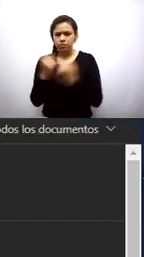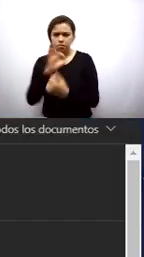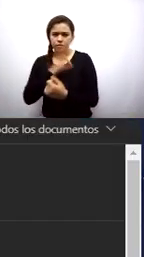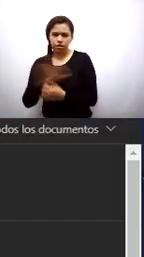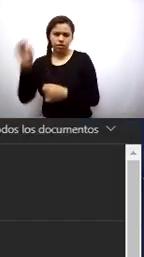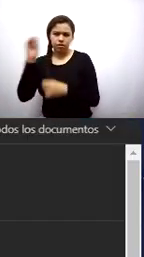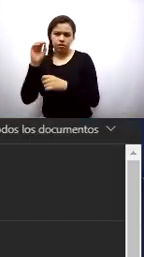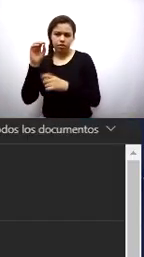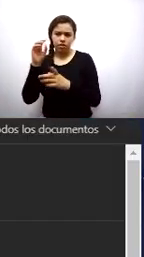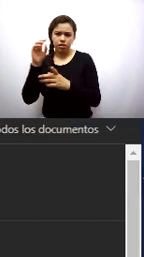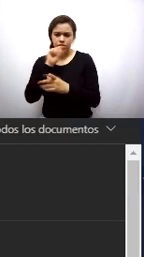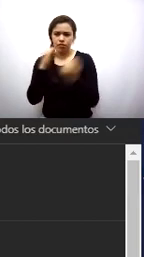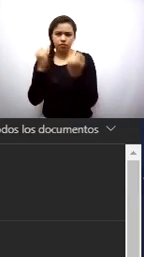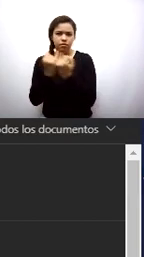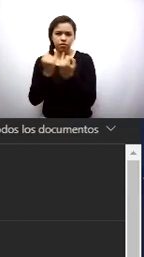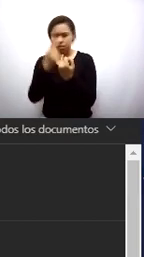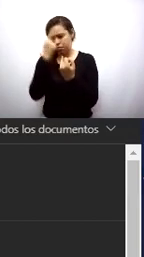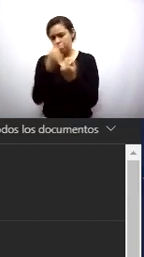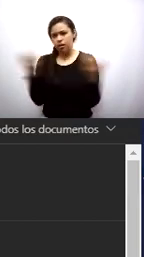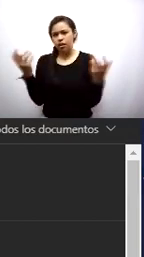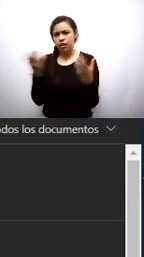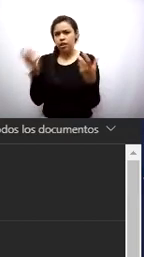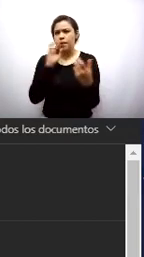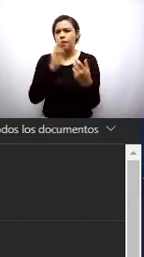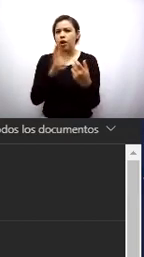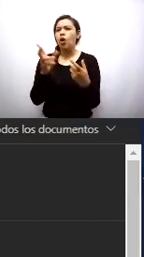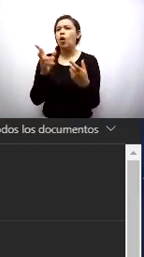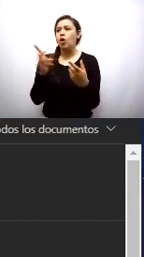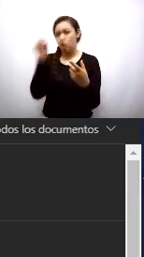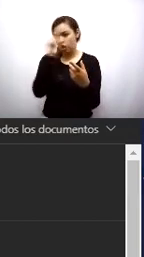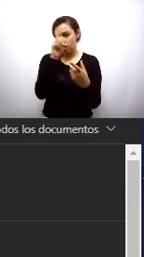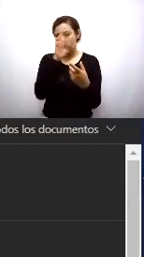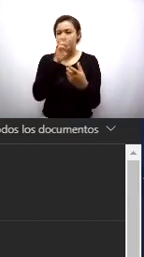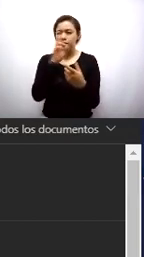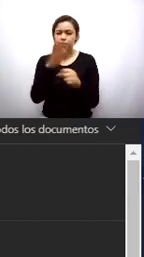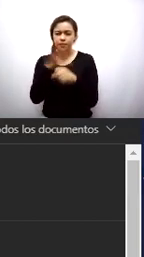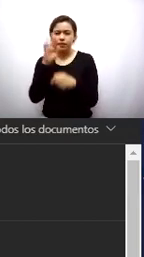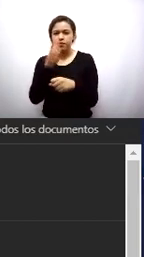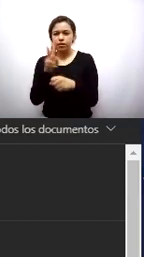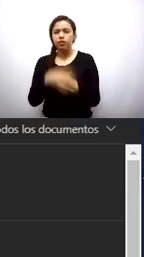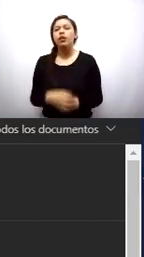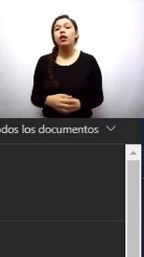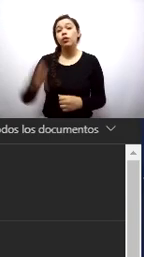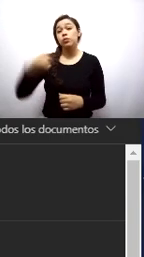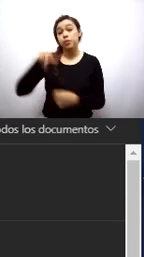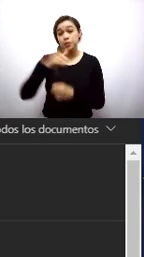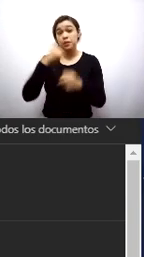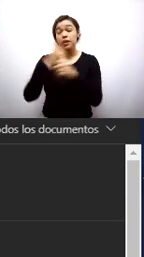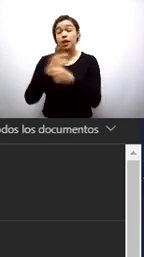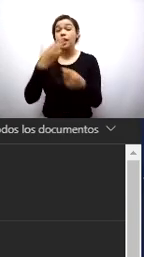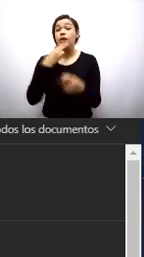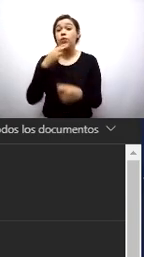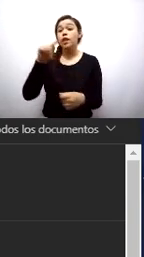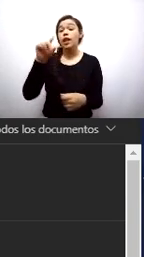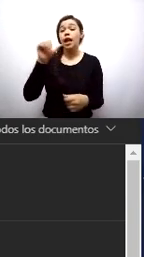contenido para que pueda tener una mejor retroalimentación. Como te puedes dar cuenta, el uso de Microsoft Teams,